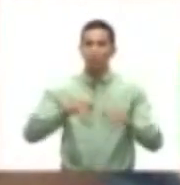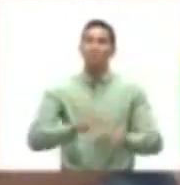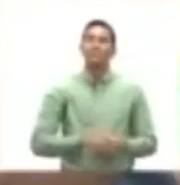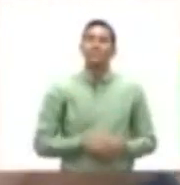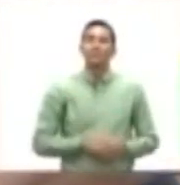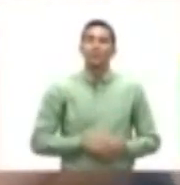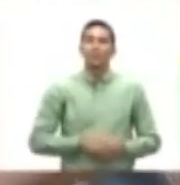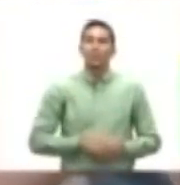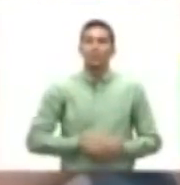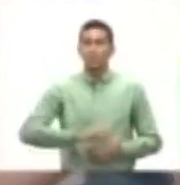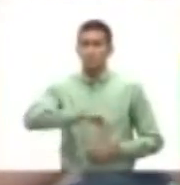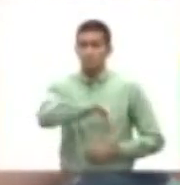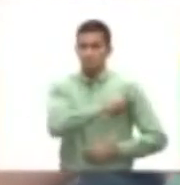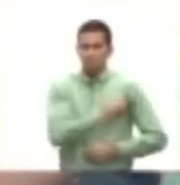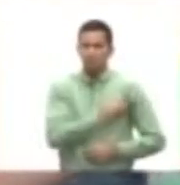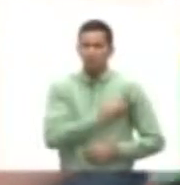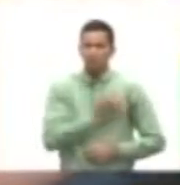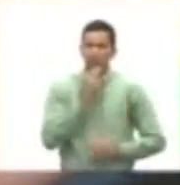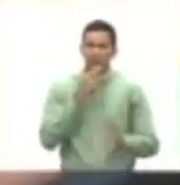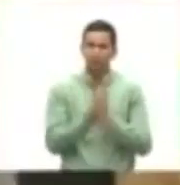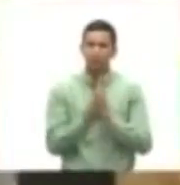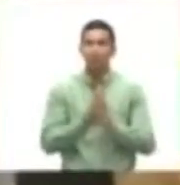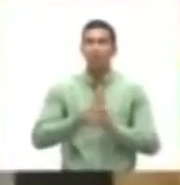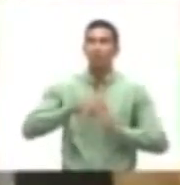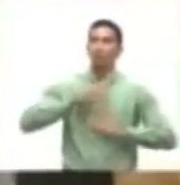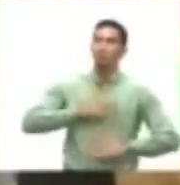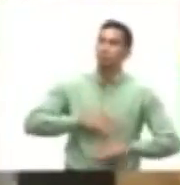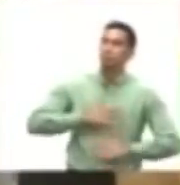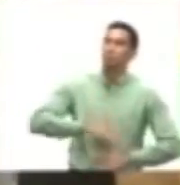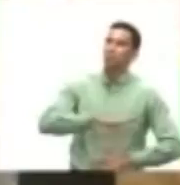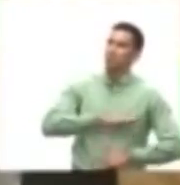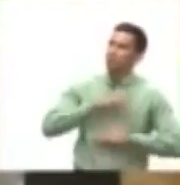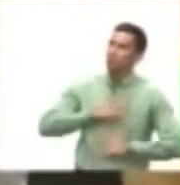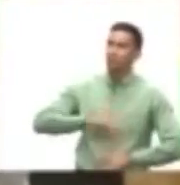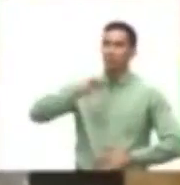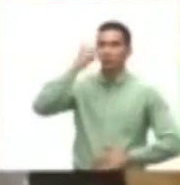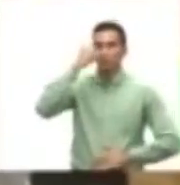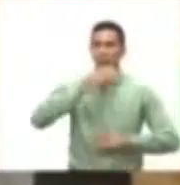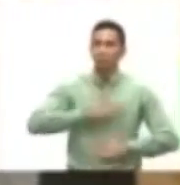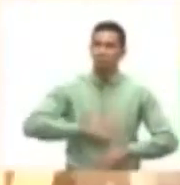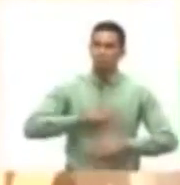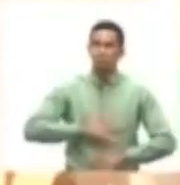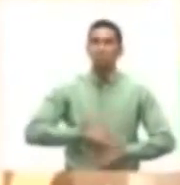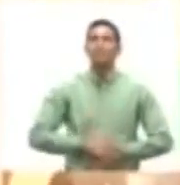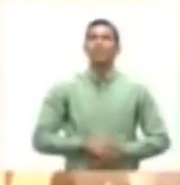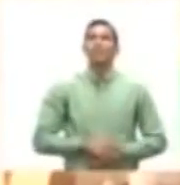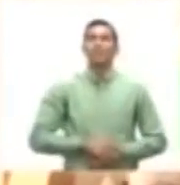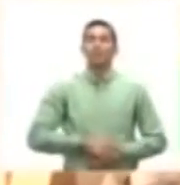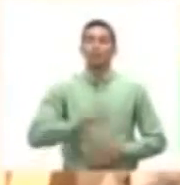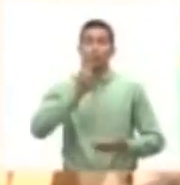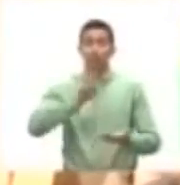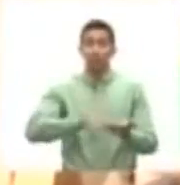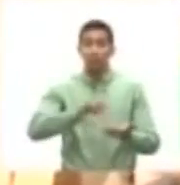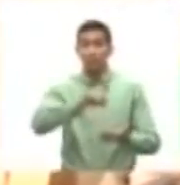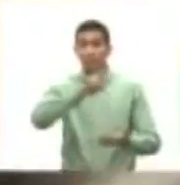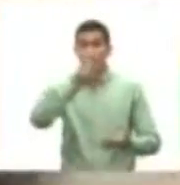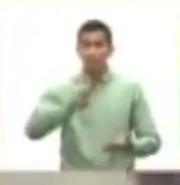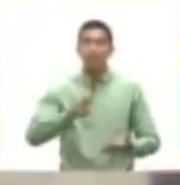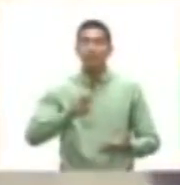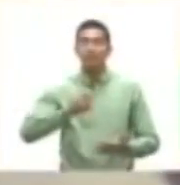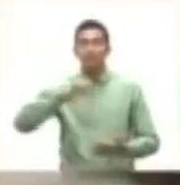ministro tranquilizaron al distrito y a la gobernación, quienes se mostraron preocupados luego del anuncio de que para el 2017 la nación